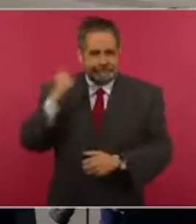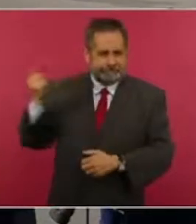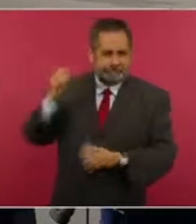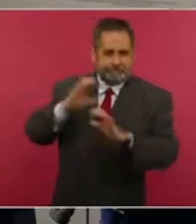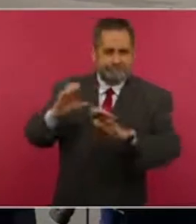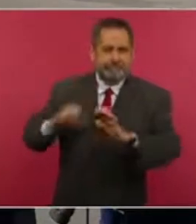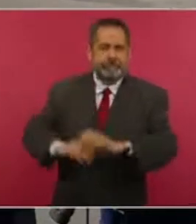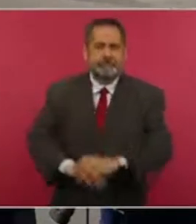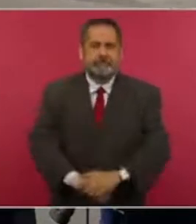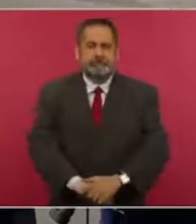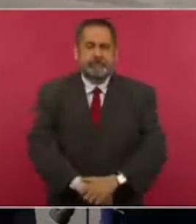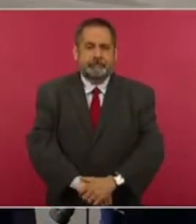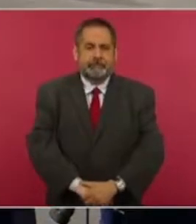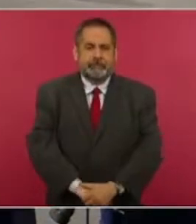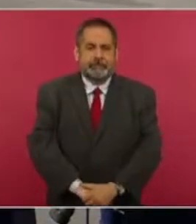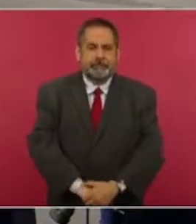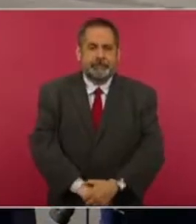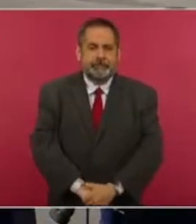A ver si.